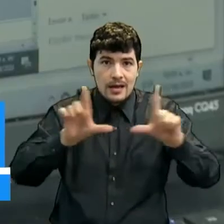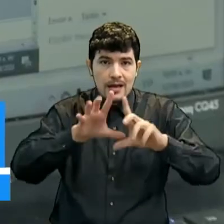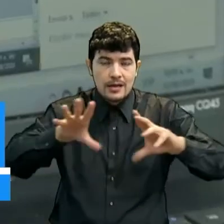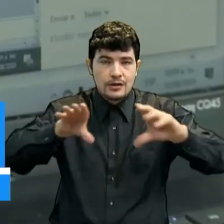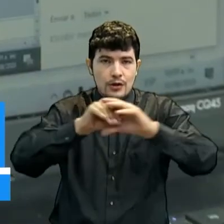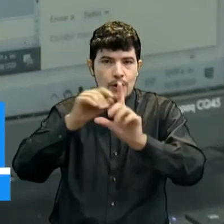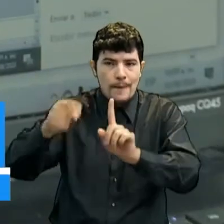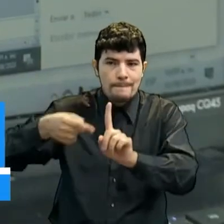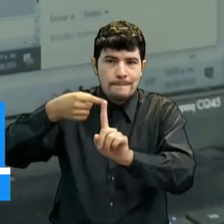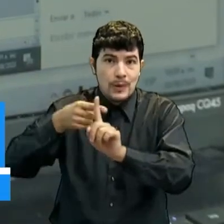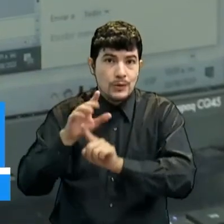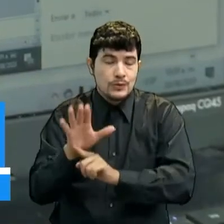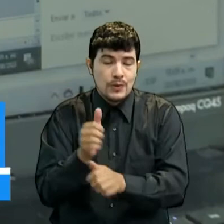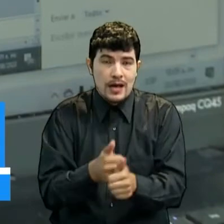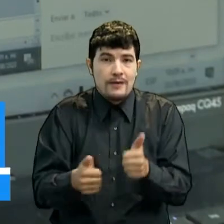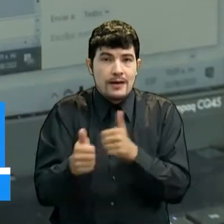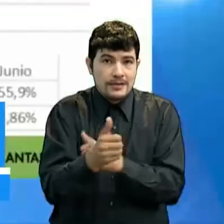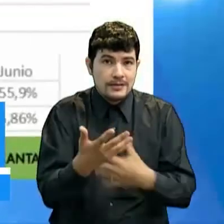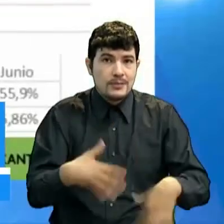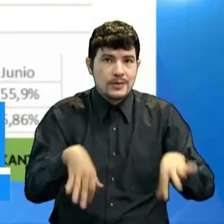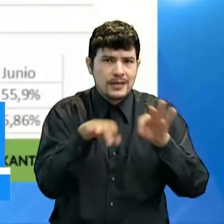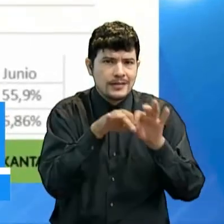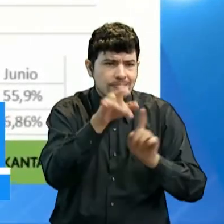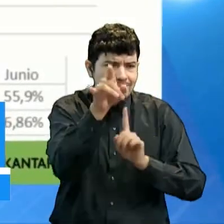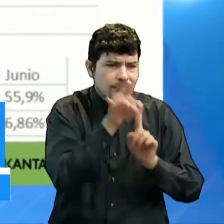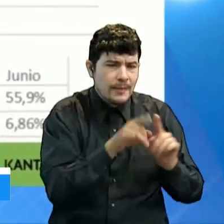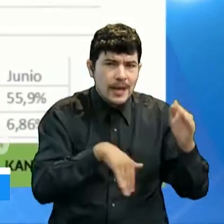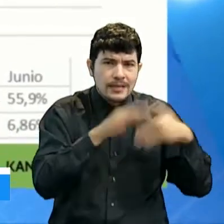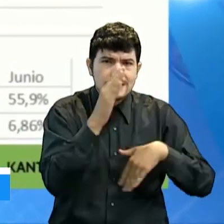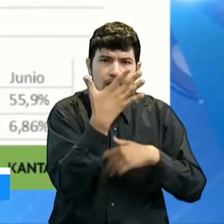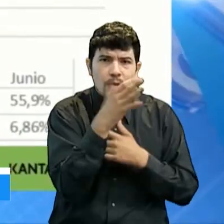grande. Informe que evidenció un crecimiento de audiencia de más del